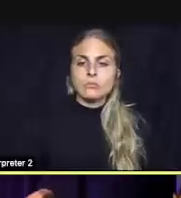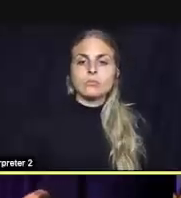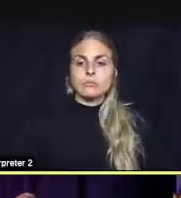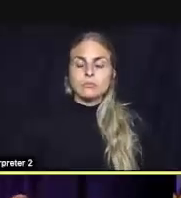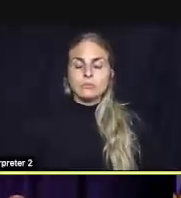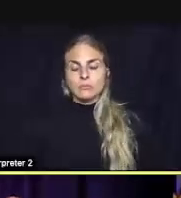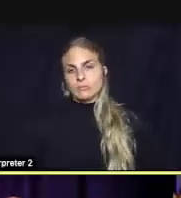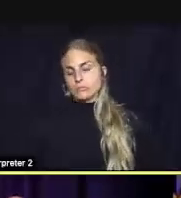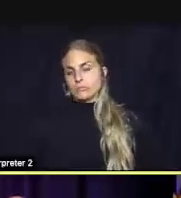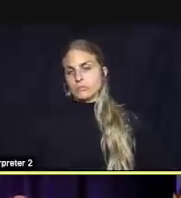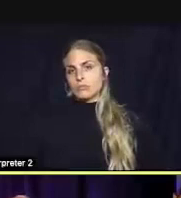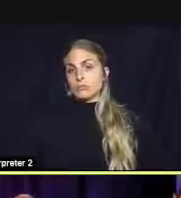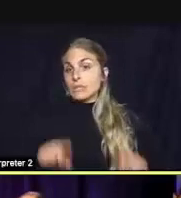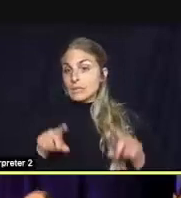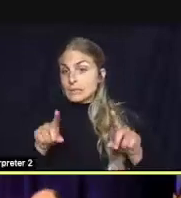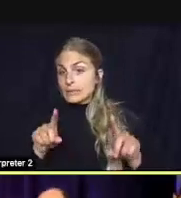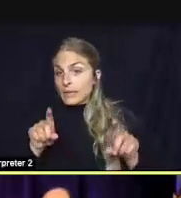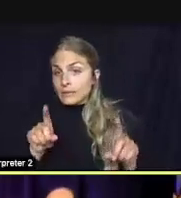Okay. Testing.